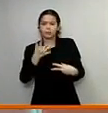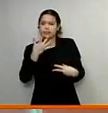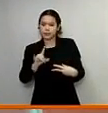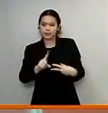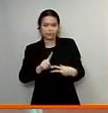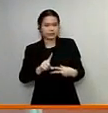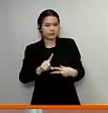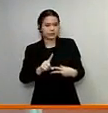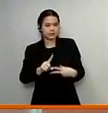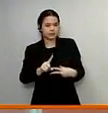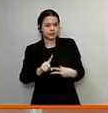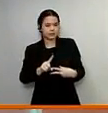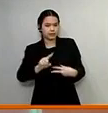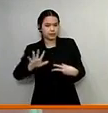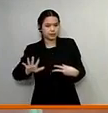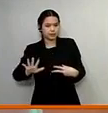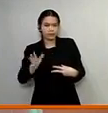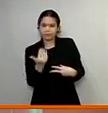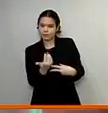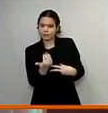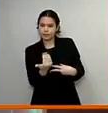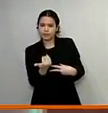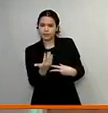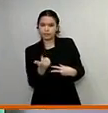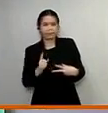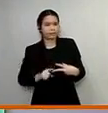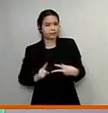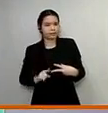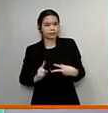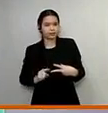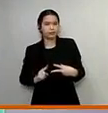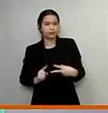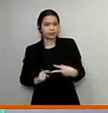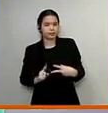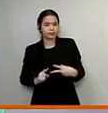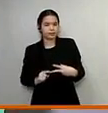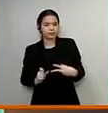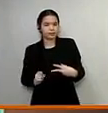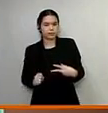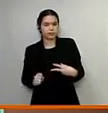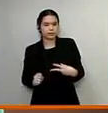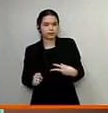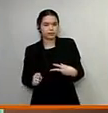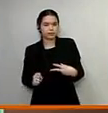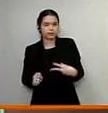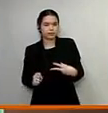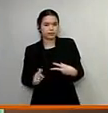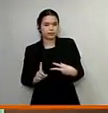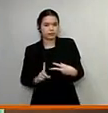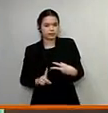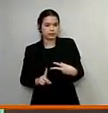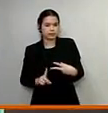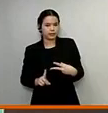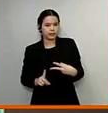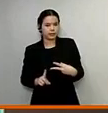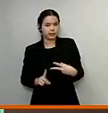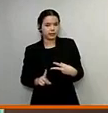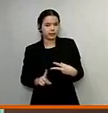suerte. 5, primer número ganador, 15. Conocemos el segundo número ganador, primer dígito. 1, segundo